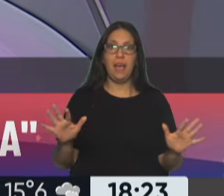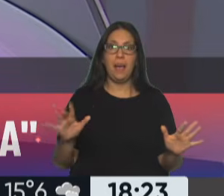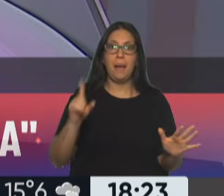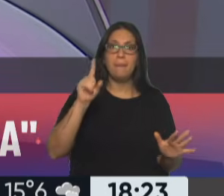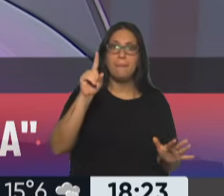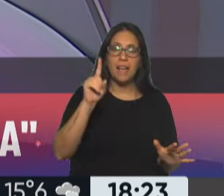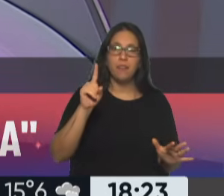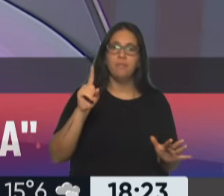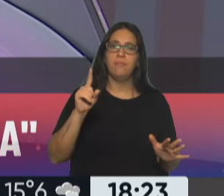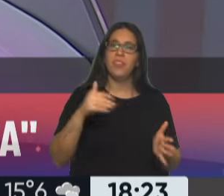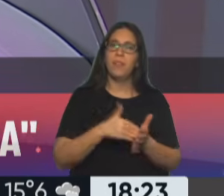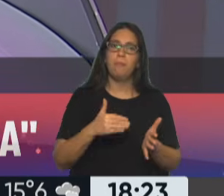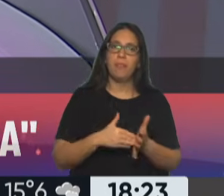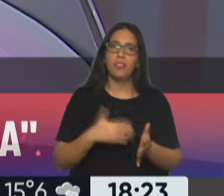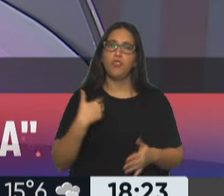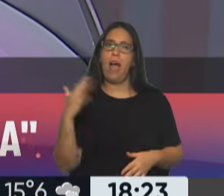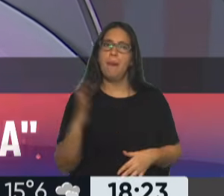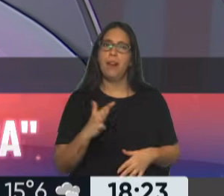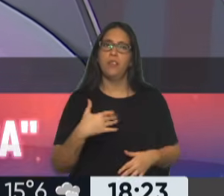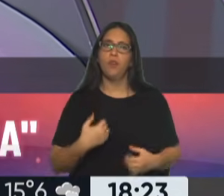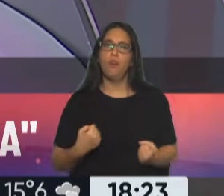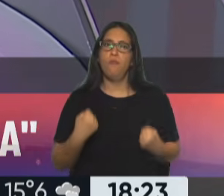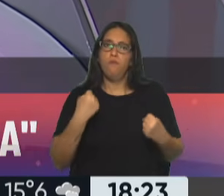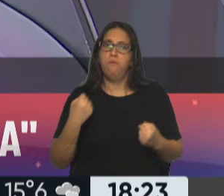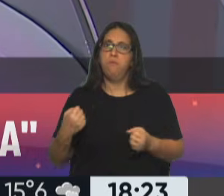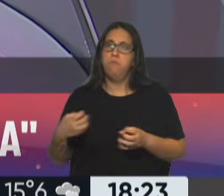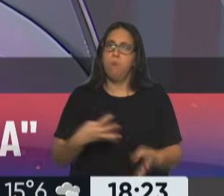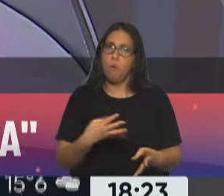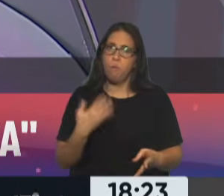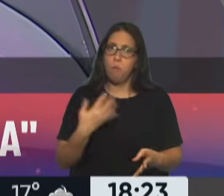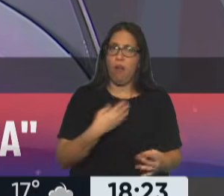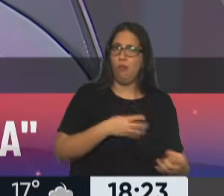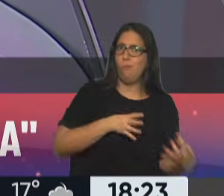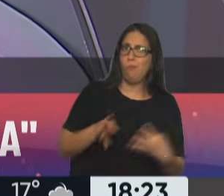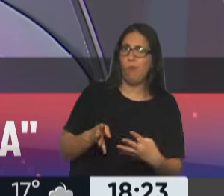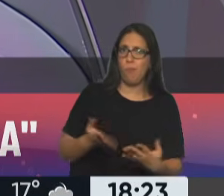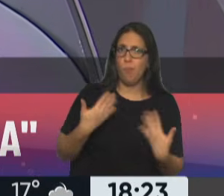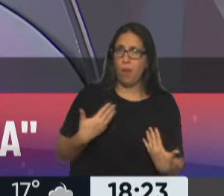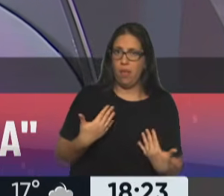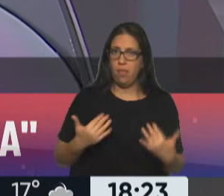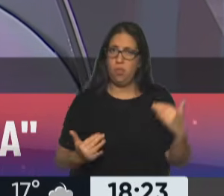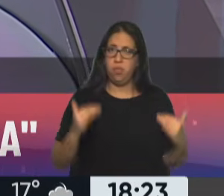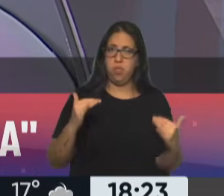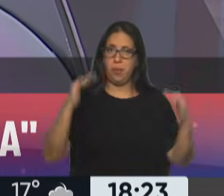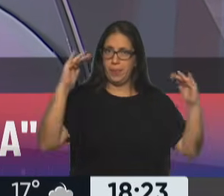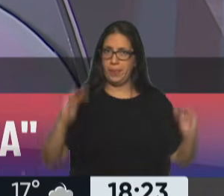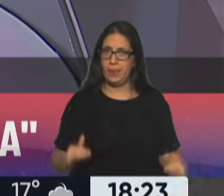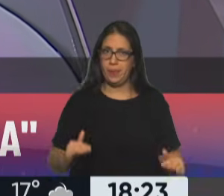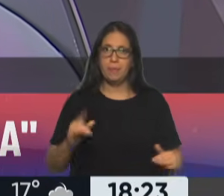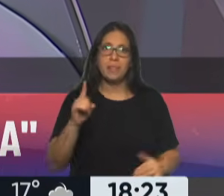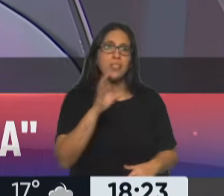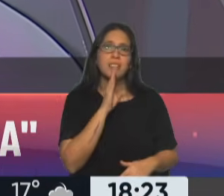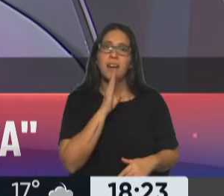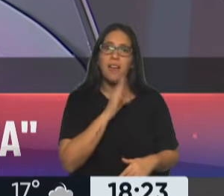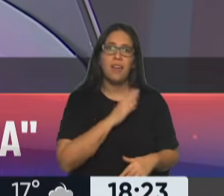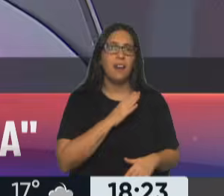la fuerza, o sea, con la amenaza del uso de la fuerza como respaldo, ¿no? Claro. Entonces, como bien decía Nuria, lo que ha pasado en este tiempo también es que Israel avanza,